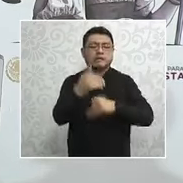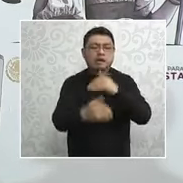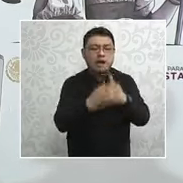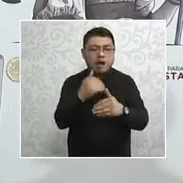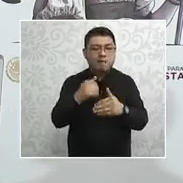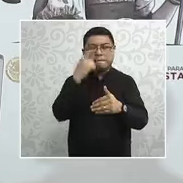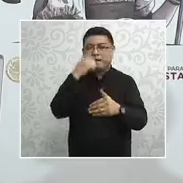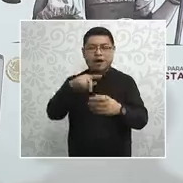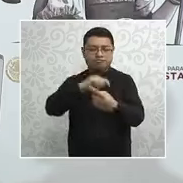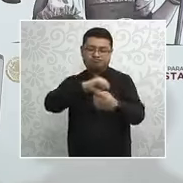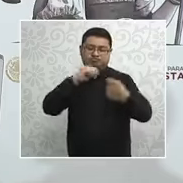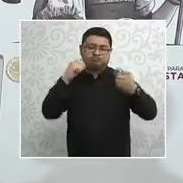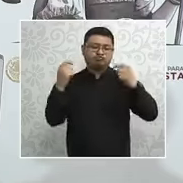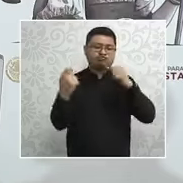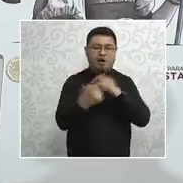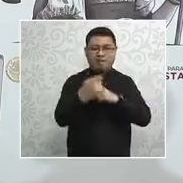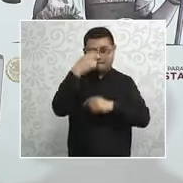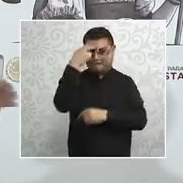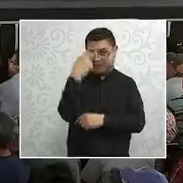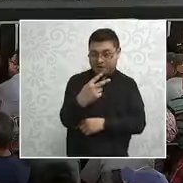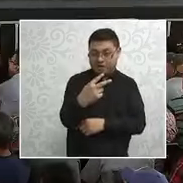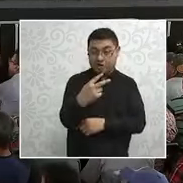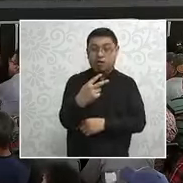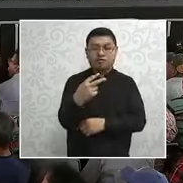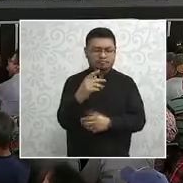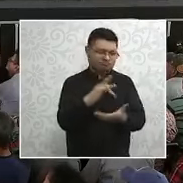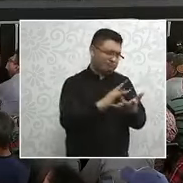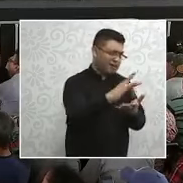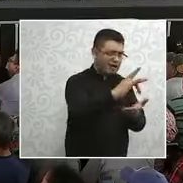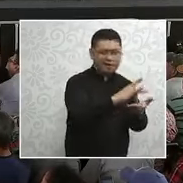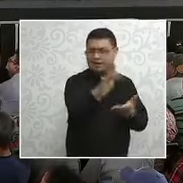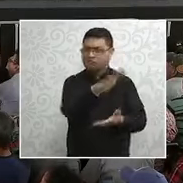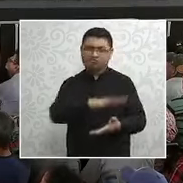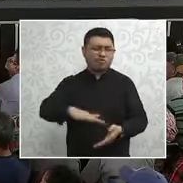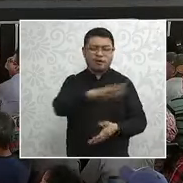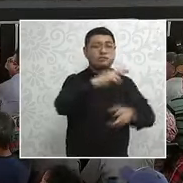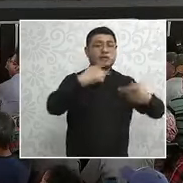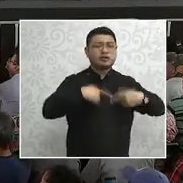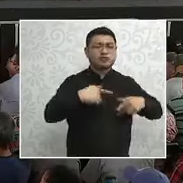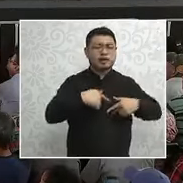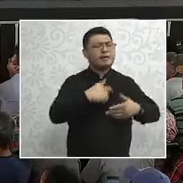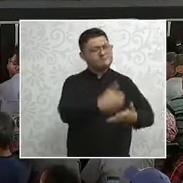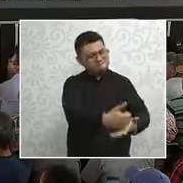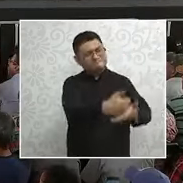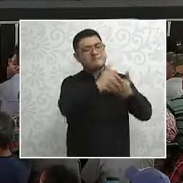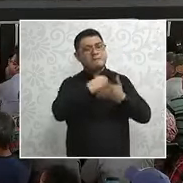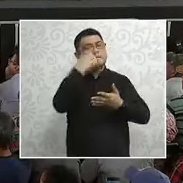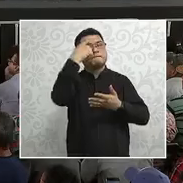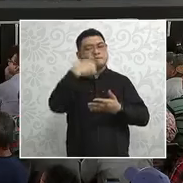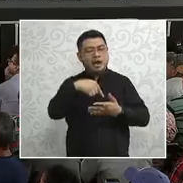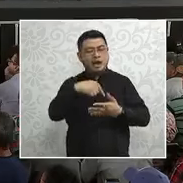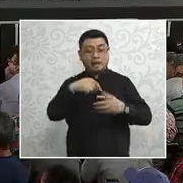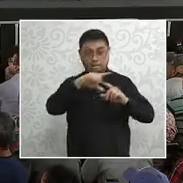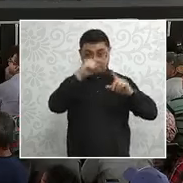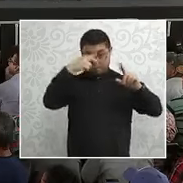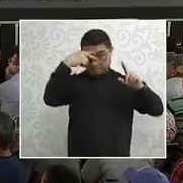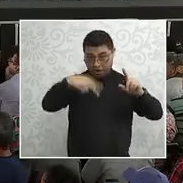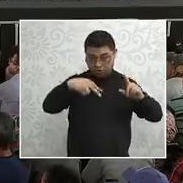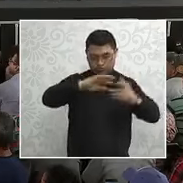agradecerles como siempre que entre todos hemos construido este México que todavía tiene retos por